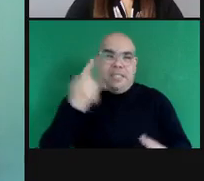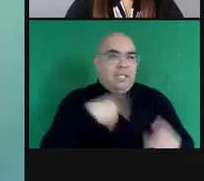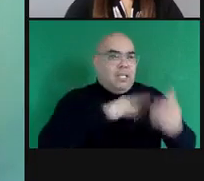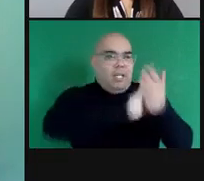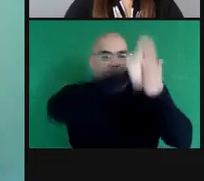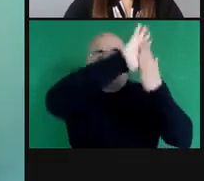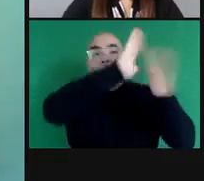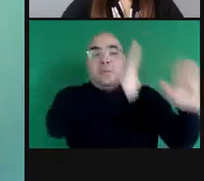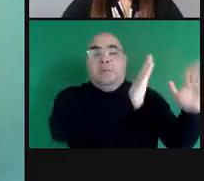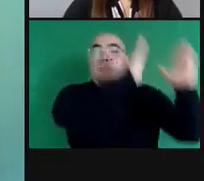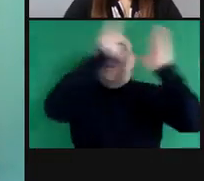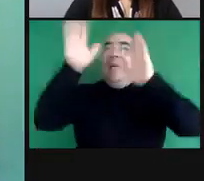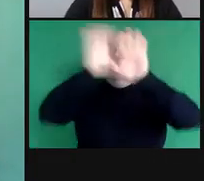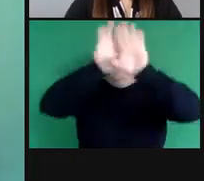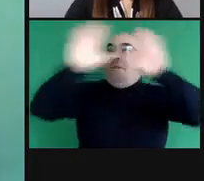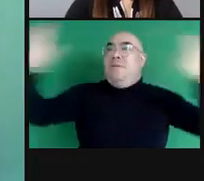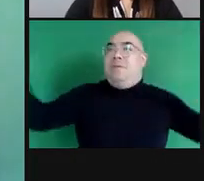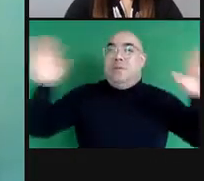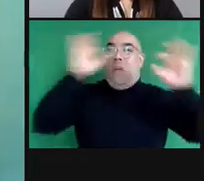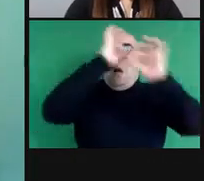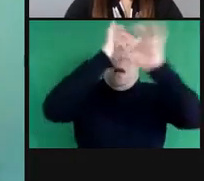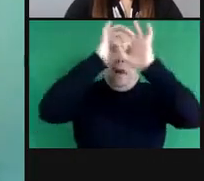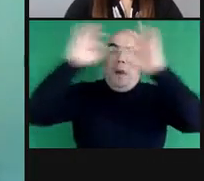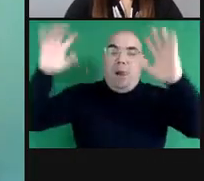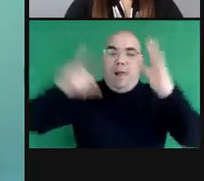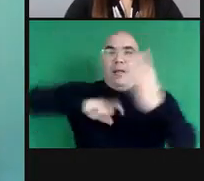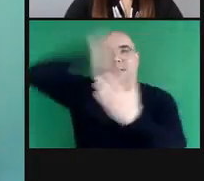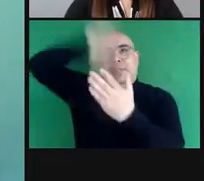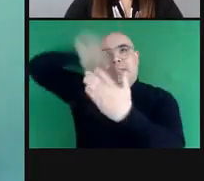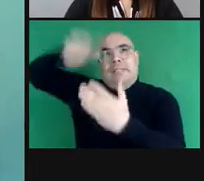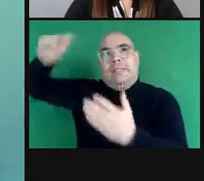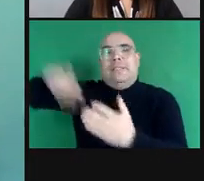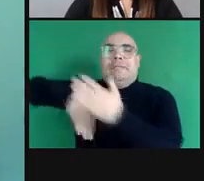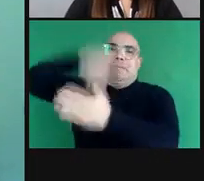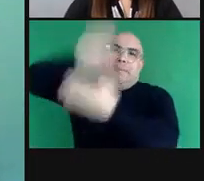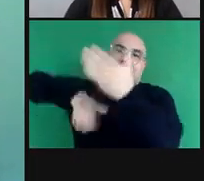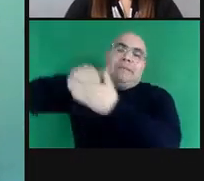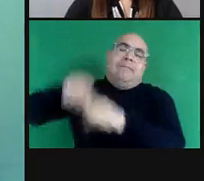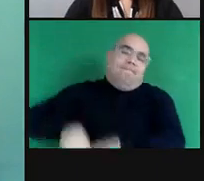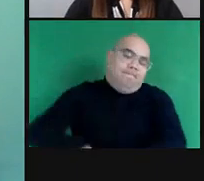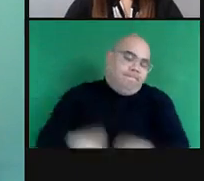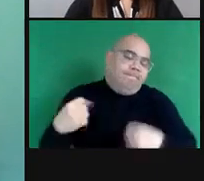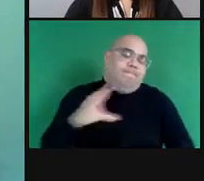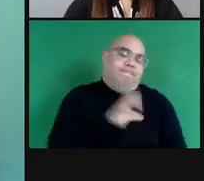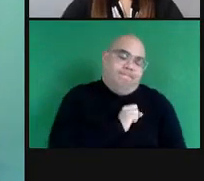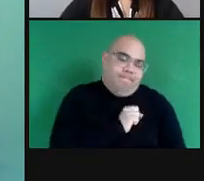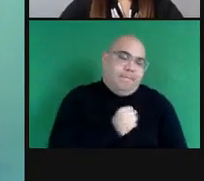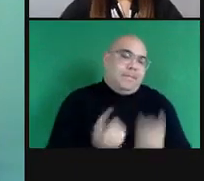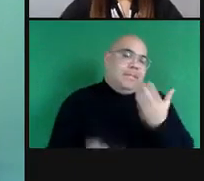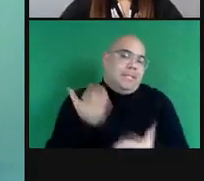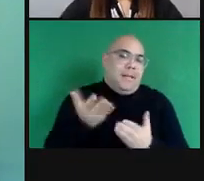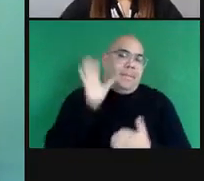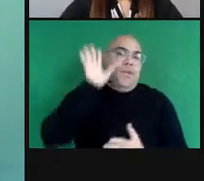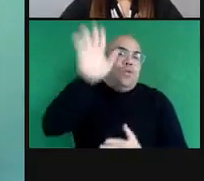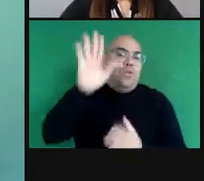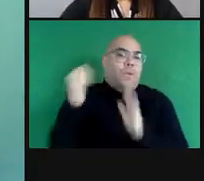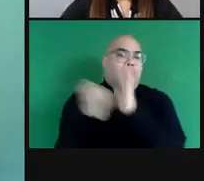sí, lo que tú dices es cierto. Me tocaría, pues, ver también el tipo de material que es,